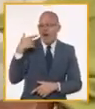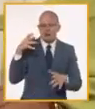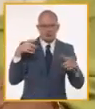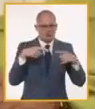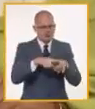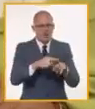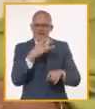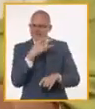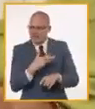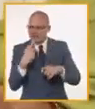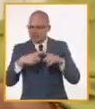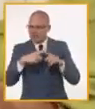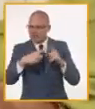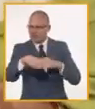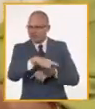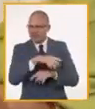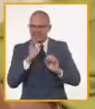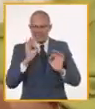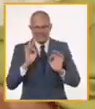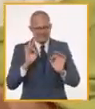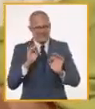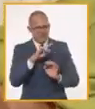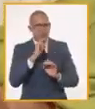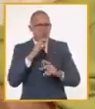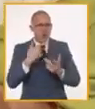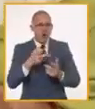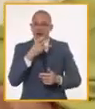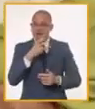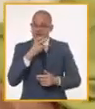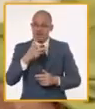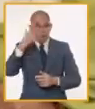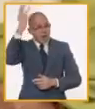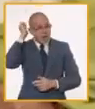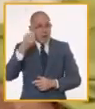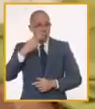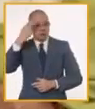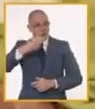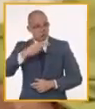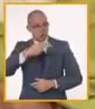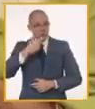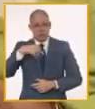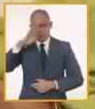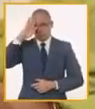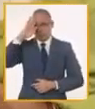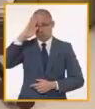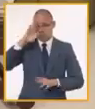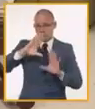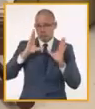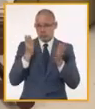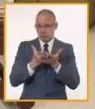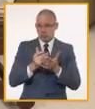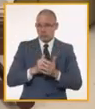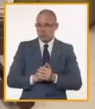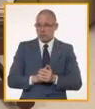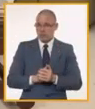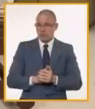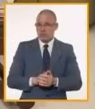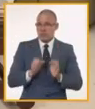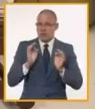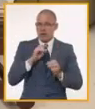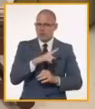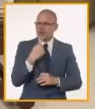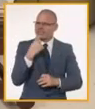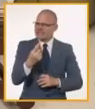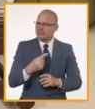ejército rebelde, ha estado bajo el mando de Fidel y de Raúl. Y todavía puedes decir